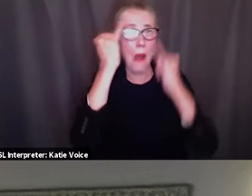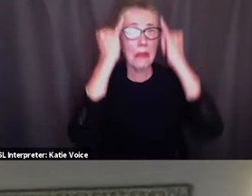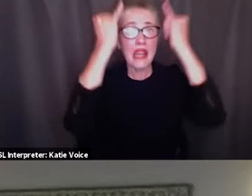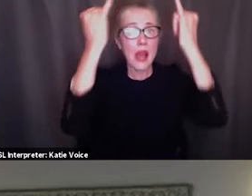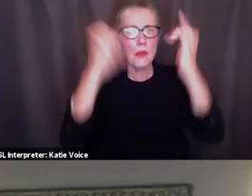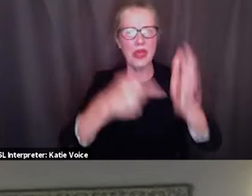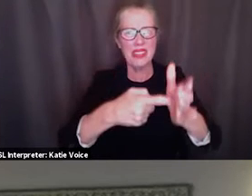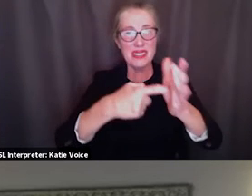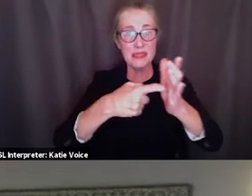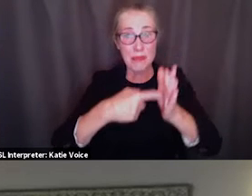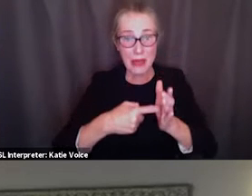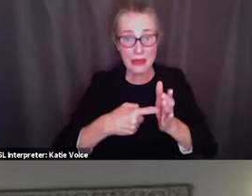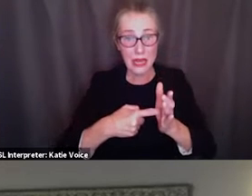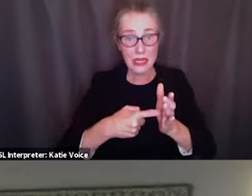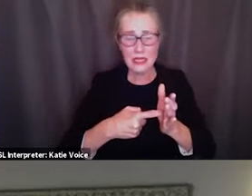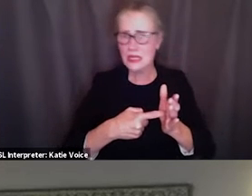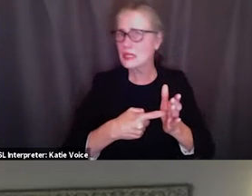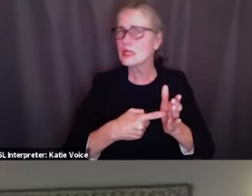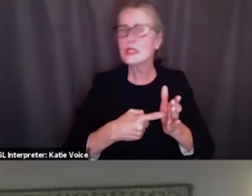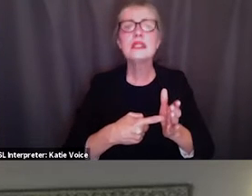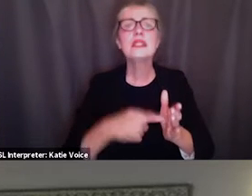decidió esto me pareció